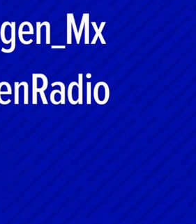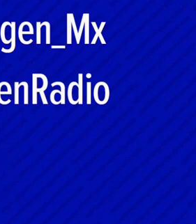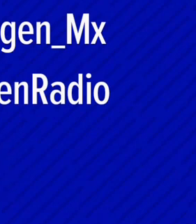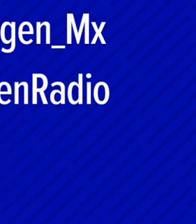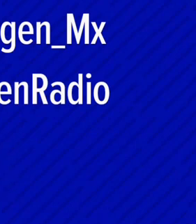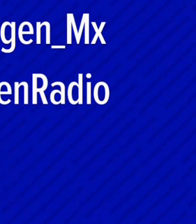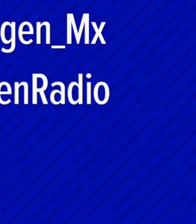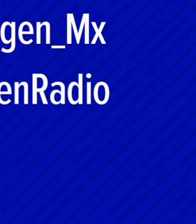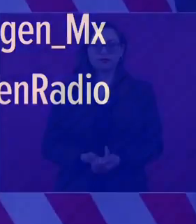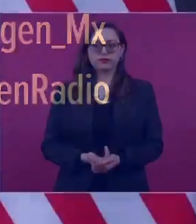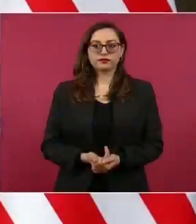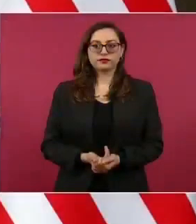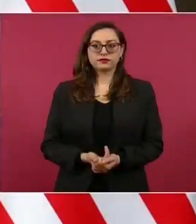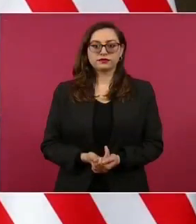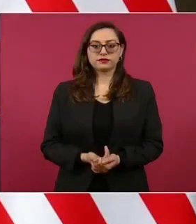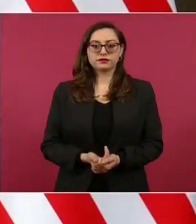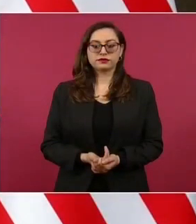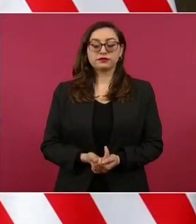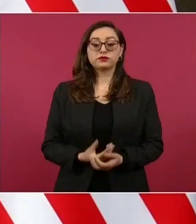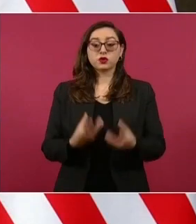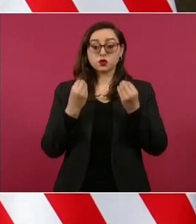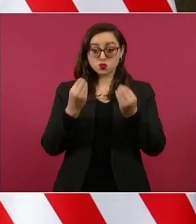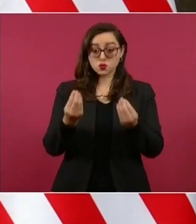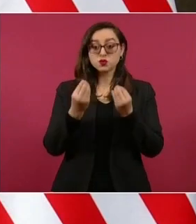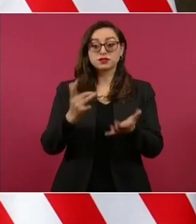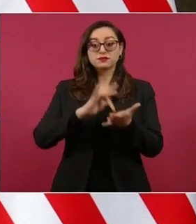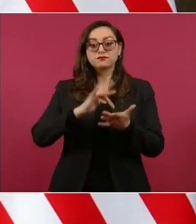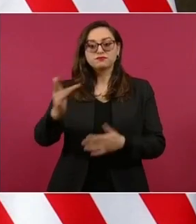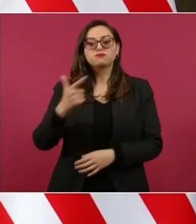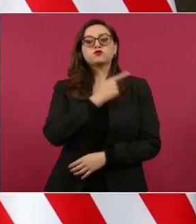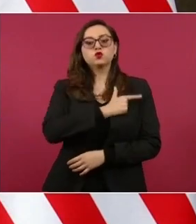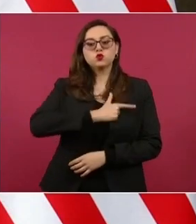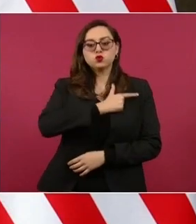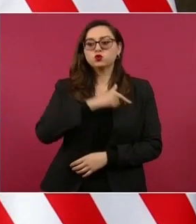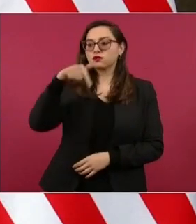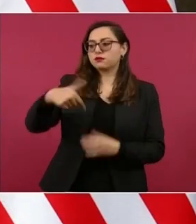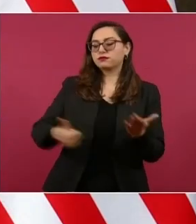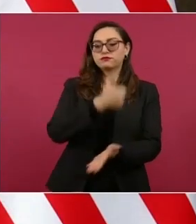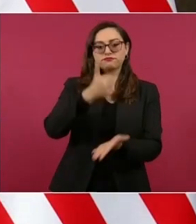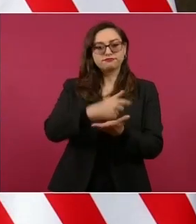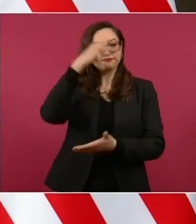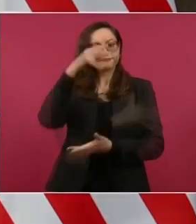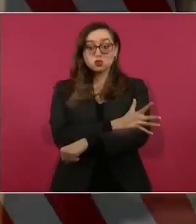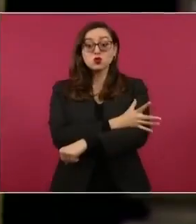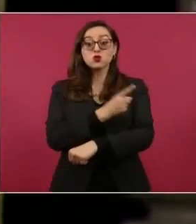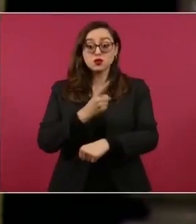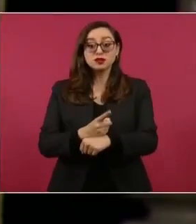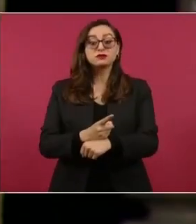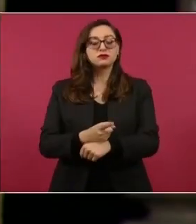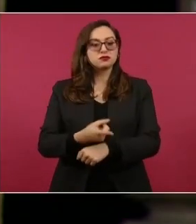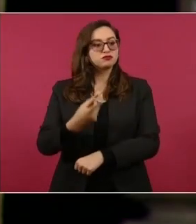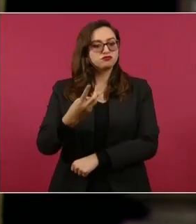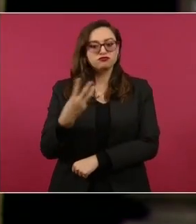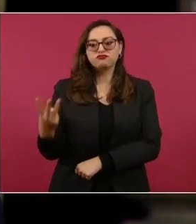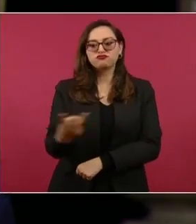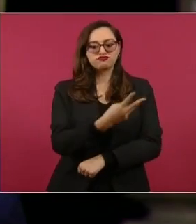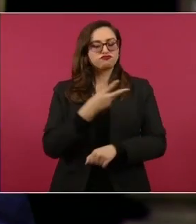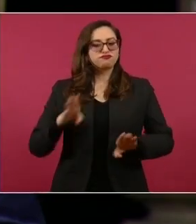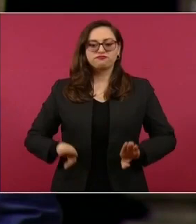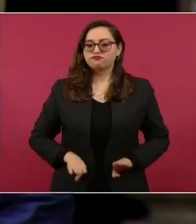López Obrador también agradeció al primer ministro canadiense por el programa de visas temporales a jornaleros mexicanos.